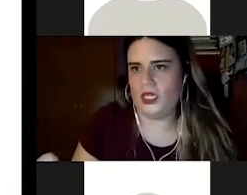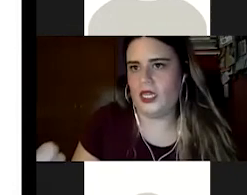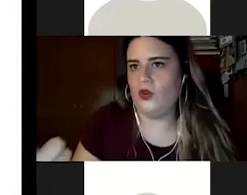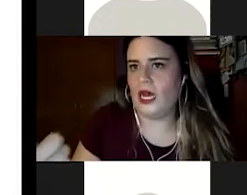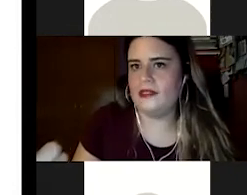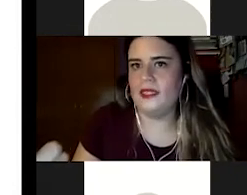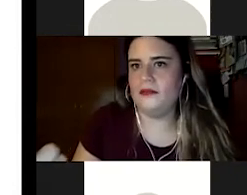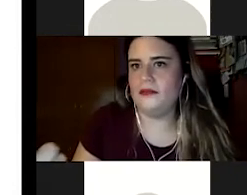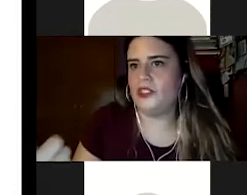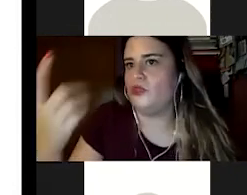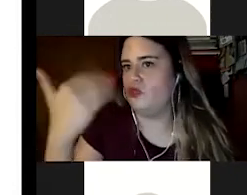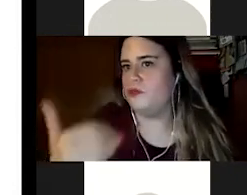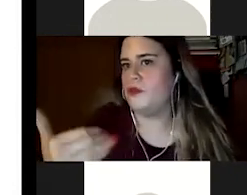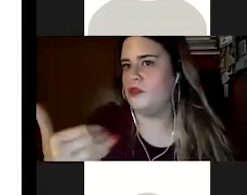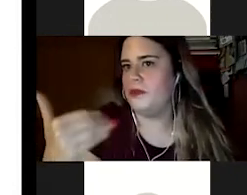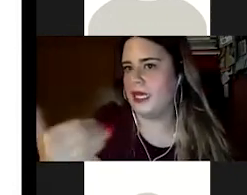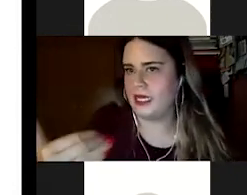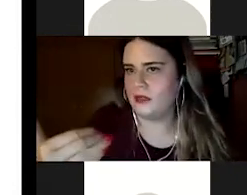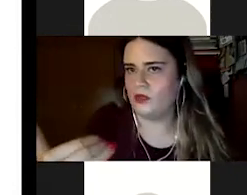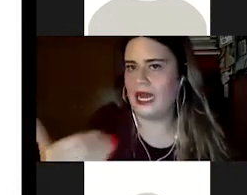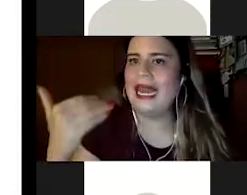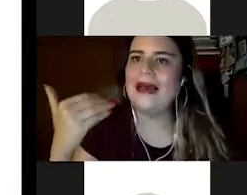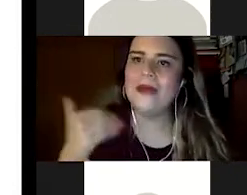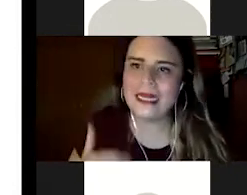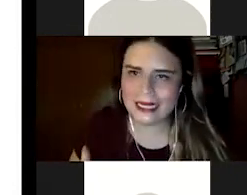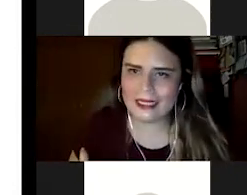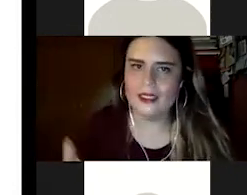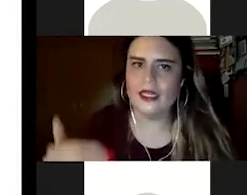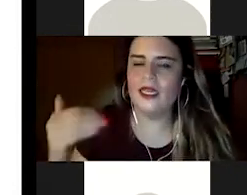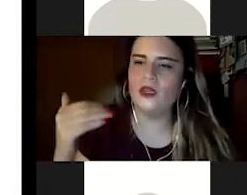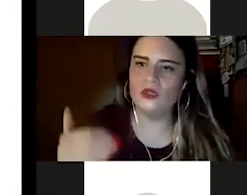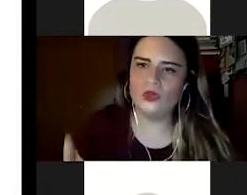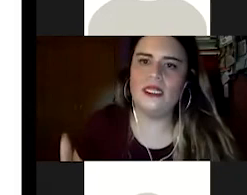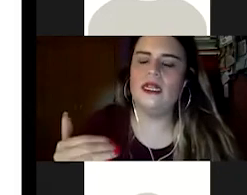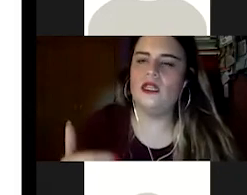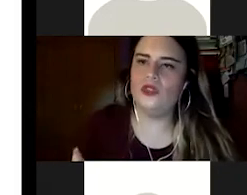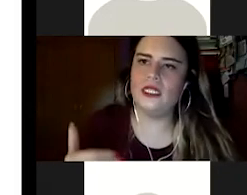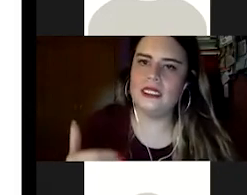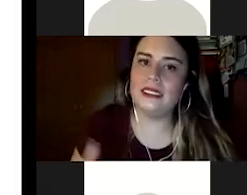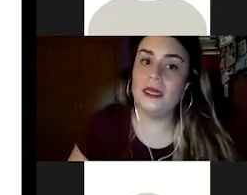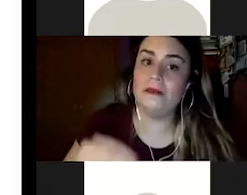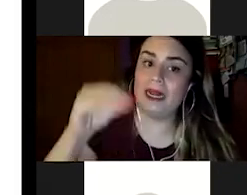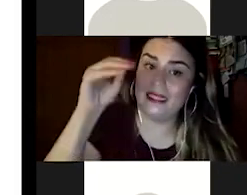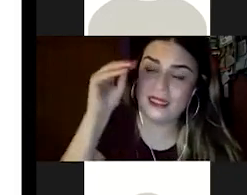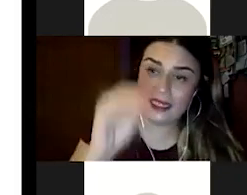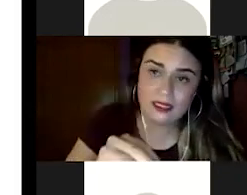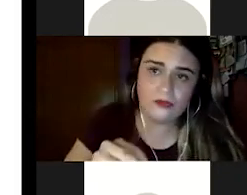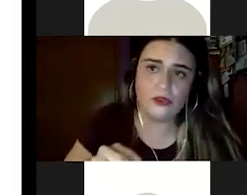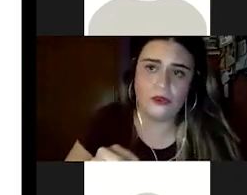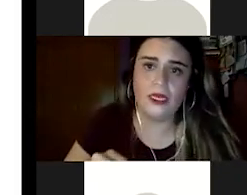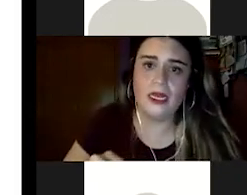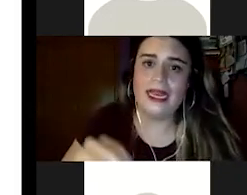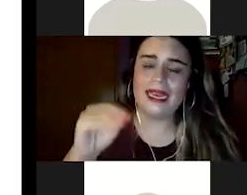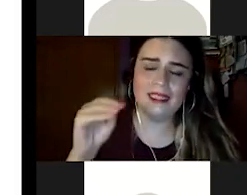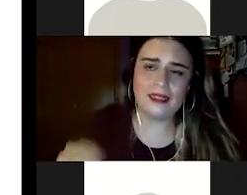2, que lo hacen pues con sus propios mecanismos. La manera en que consultan a la sociedad civil para hacer este